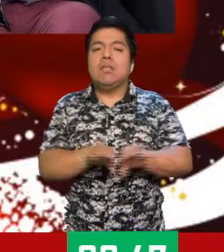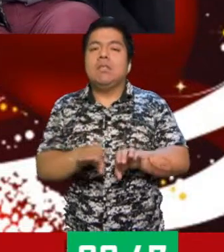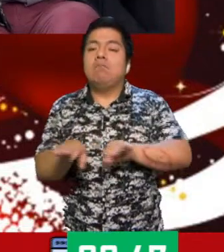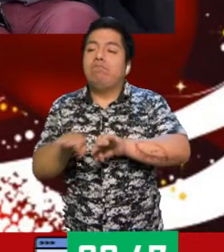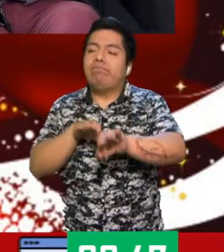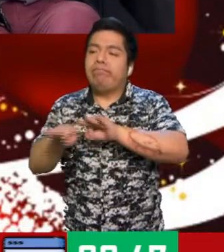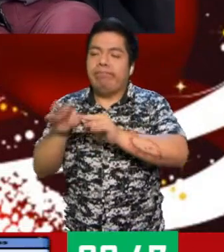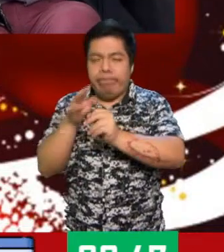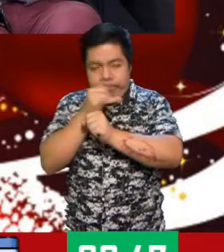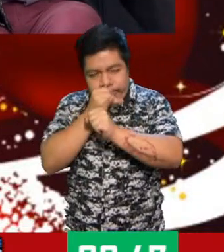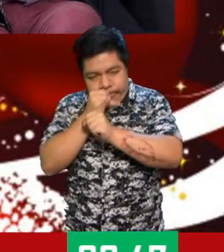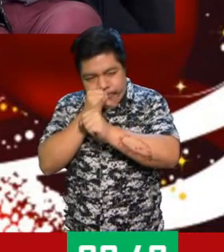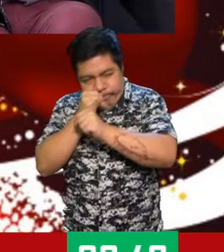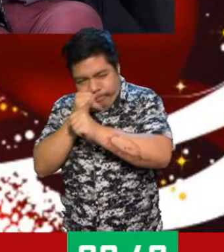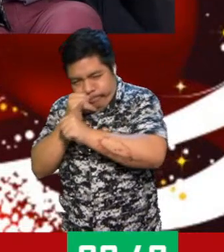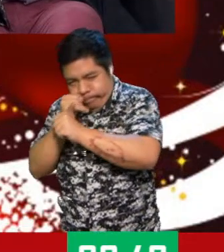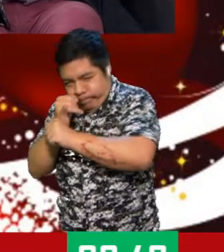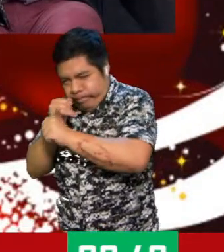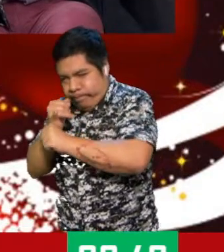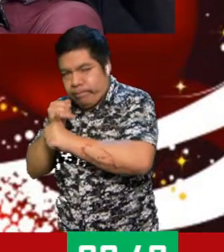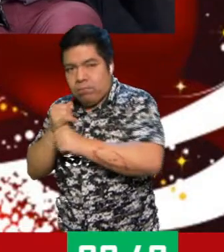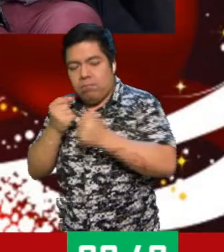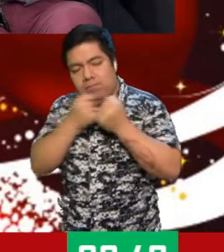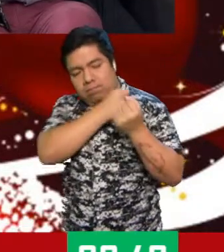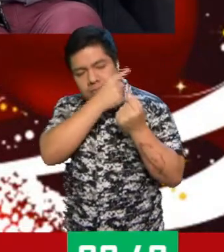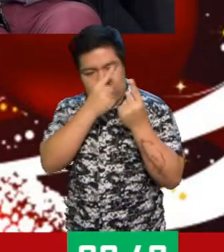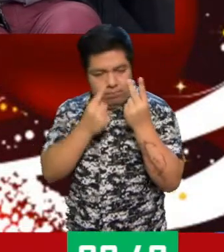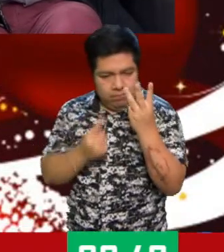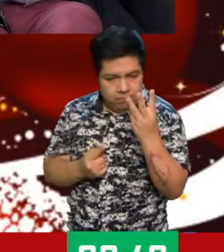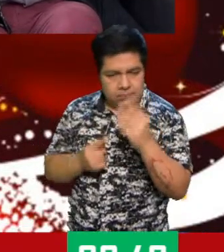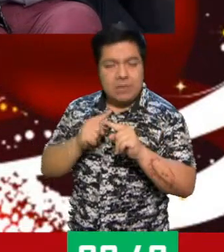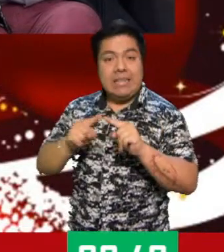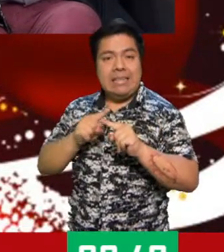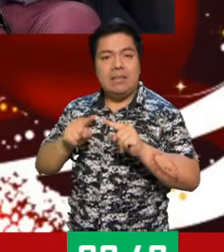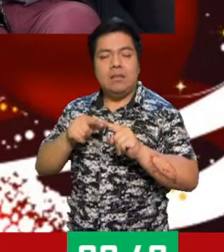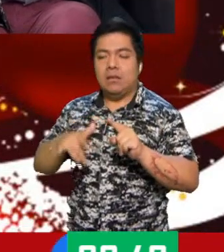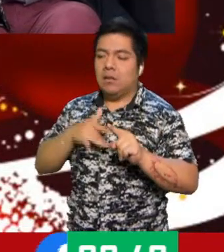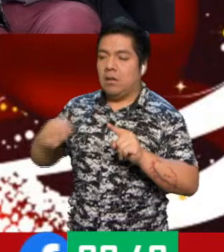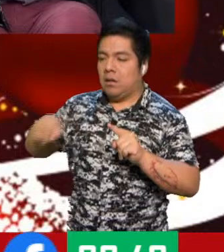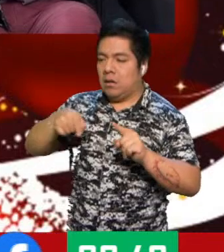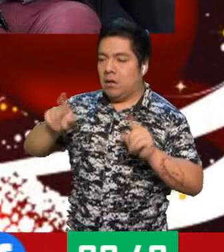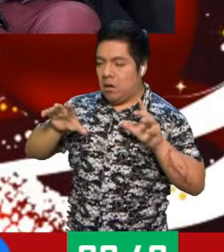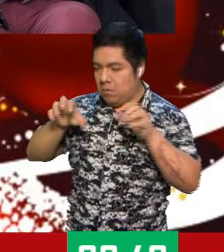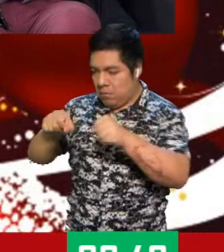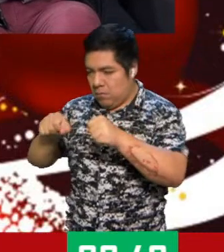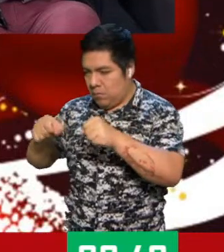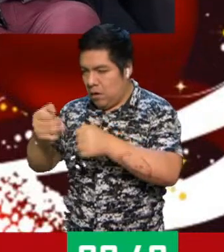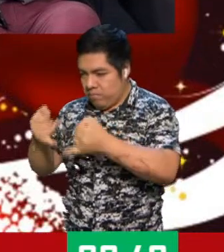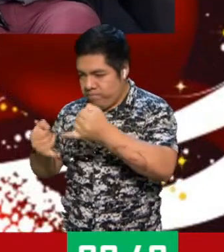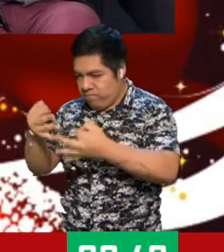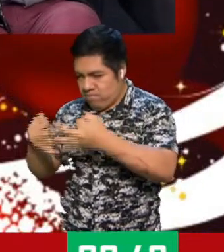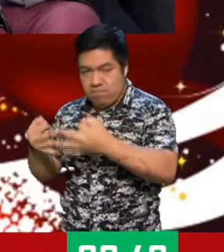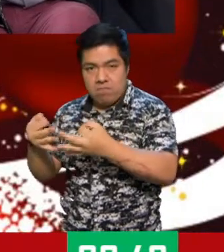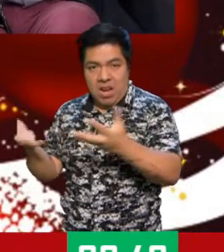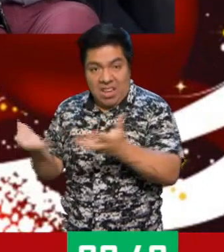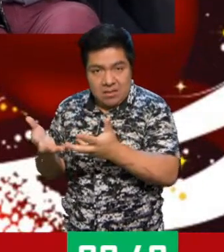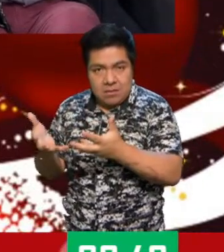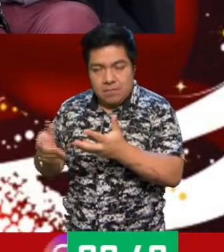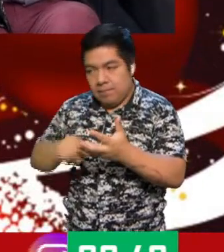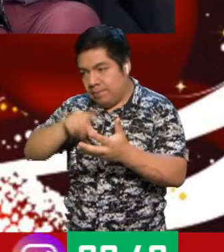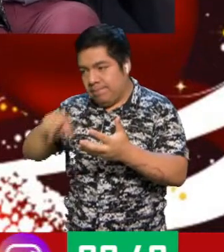de inteligencia, encontrar elementos para judicializar estos casos y